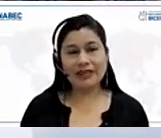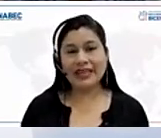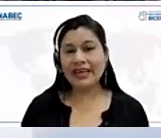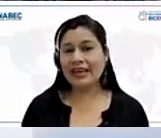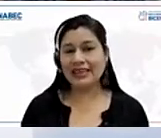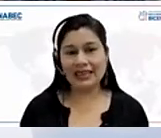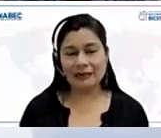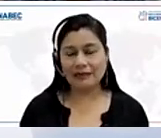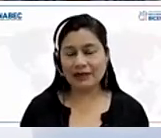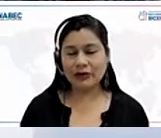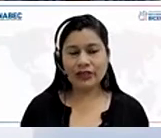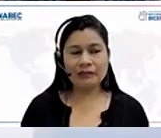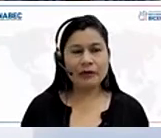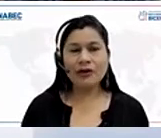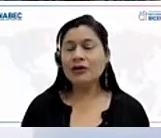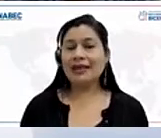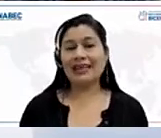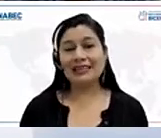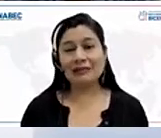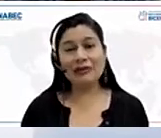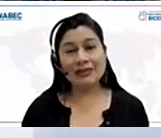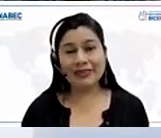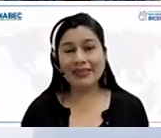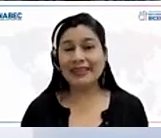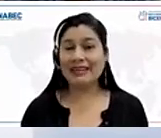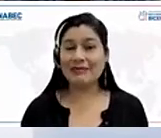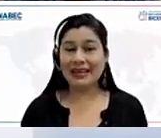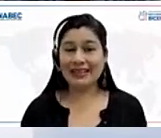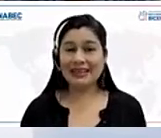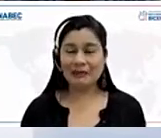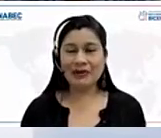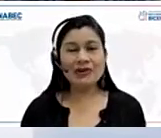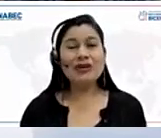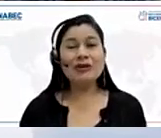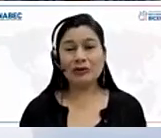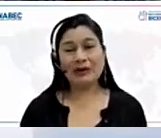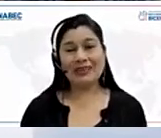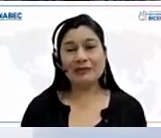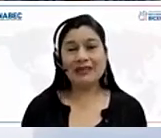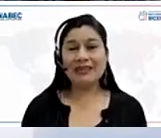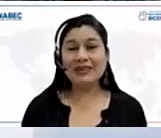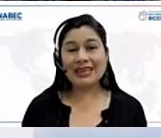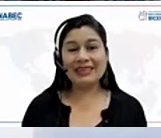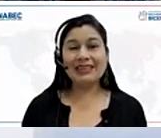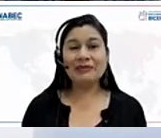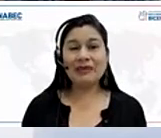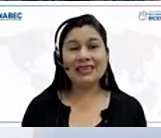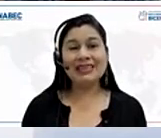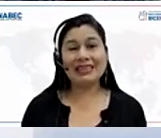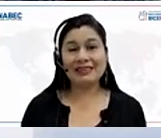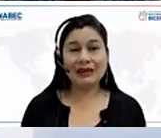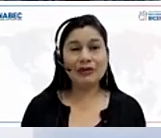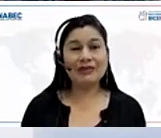mejor manera en el mayor tiempo. Le agradecemos entonces a la Embajada de Japón por su participación en esta